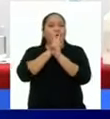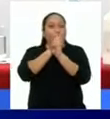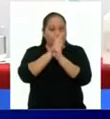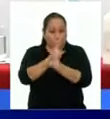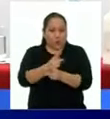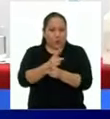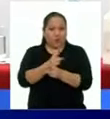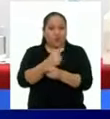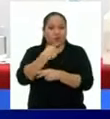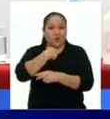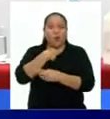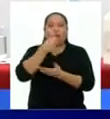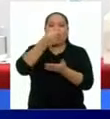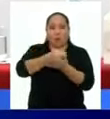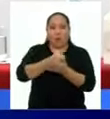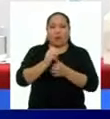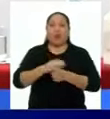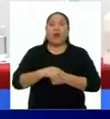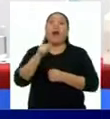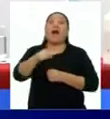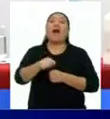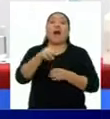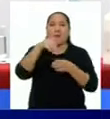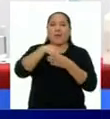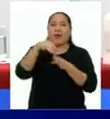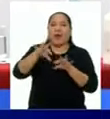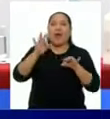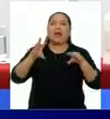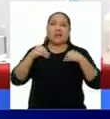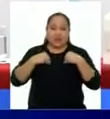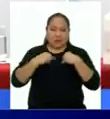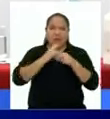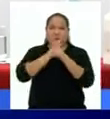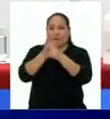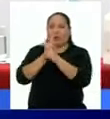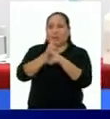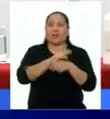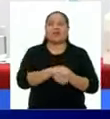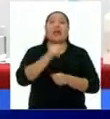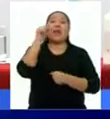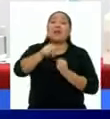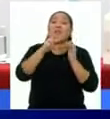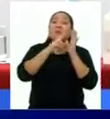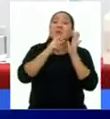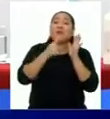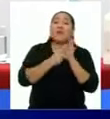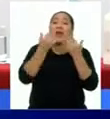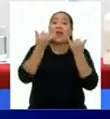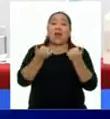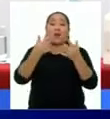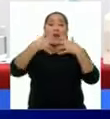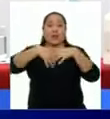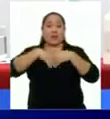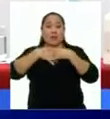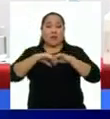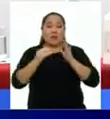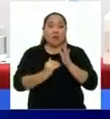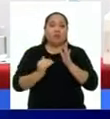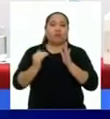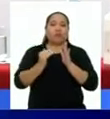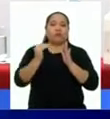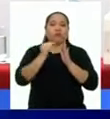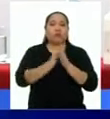del crédito bancario y eso explica que el grueso de nuestras empresas actualmente gocen de buena salud.